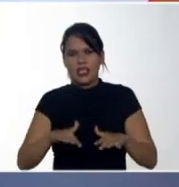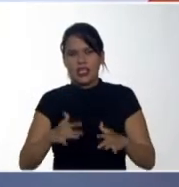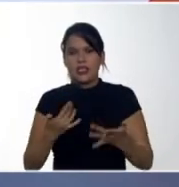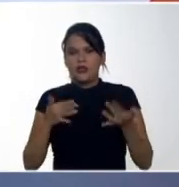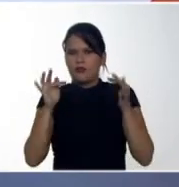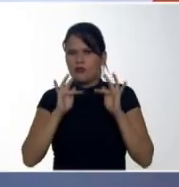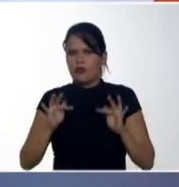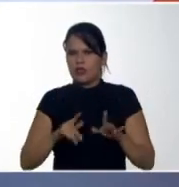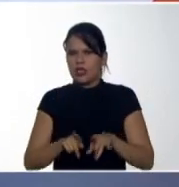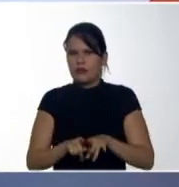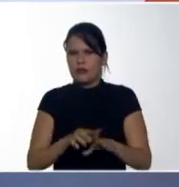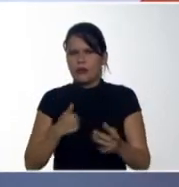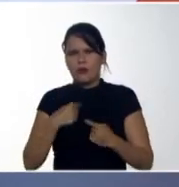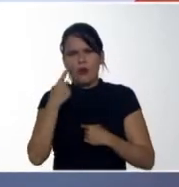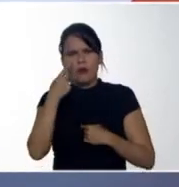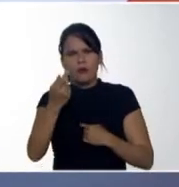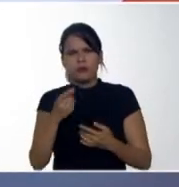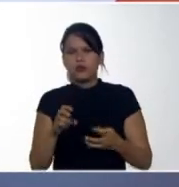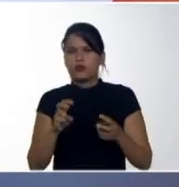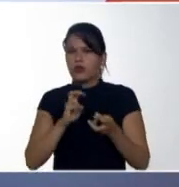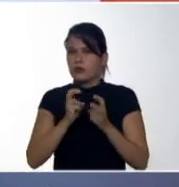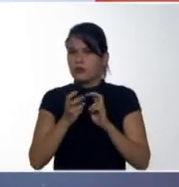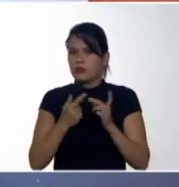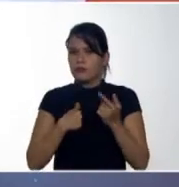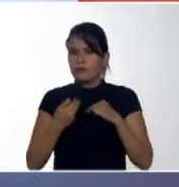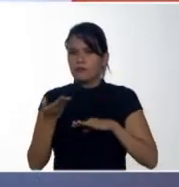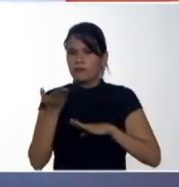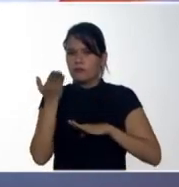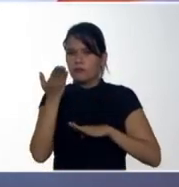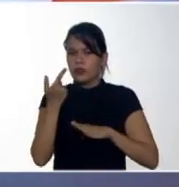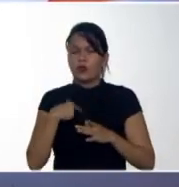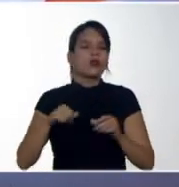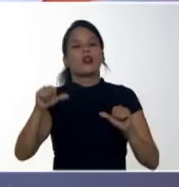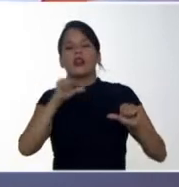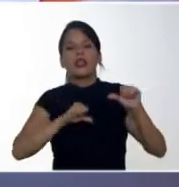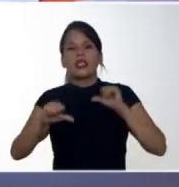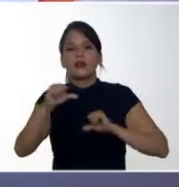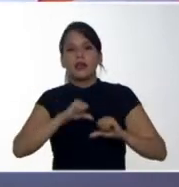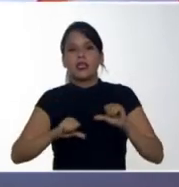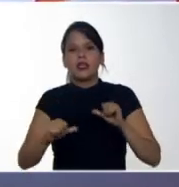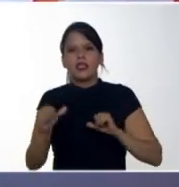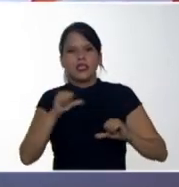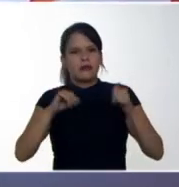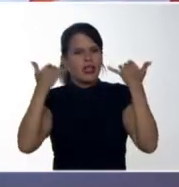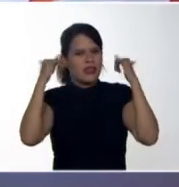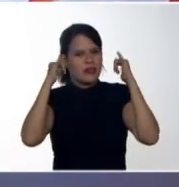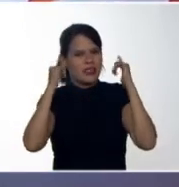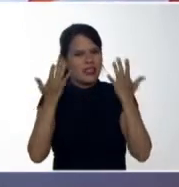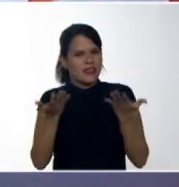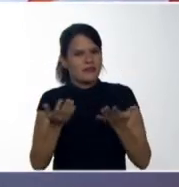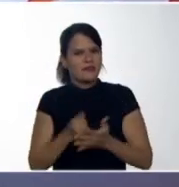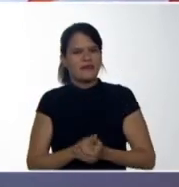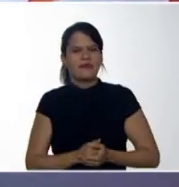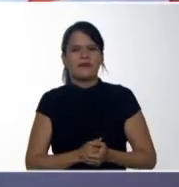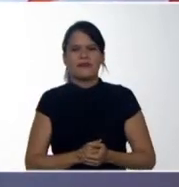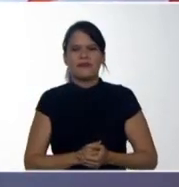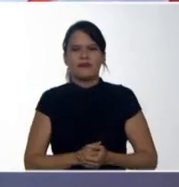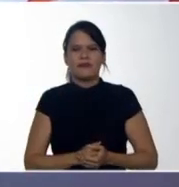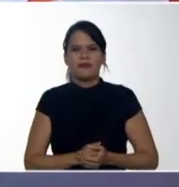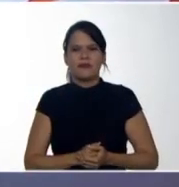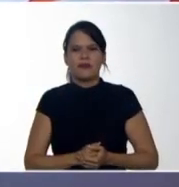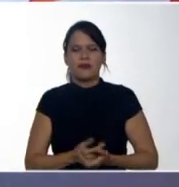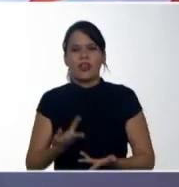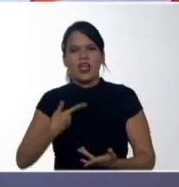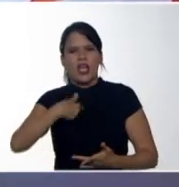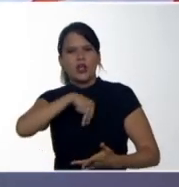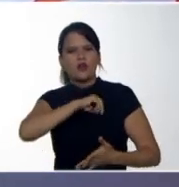también a ver muchos temas interesantes con lo que es la química, o sea, química divertida. Entonces, en